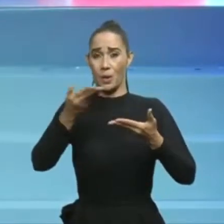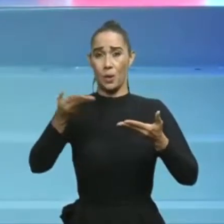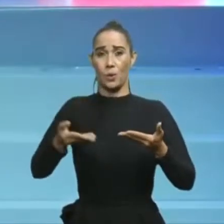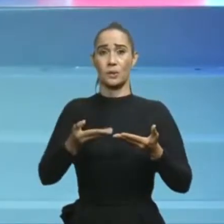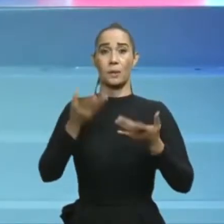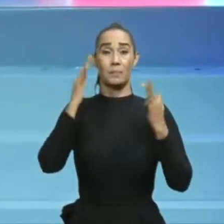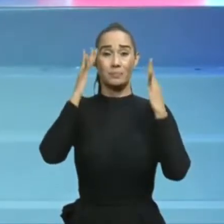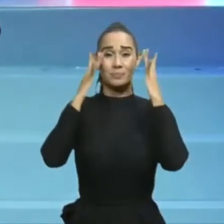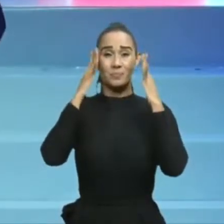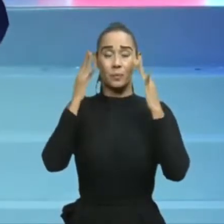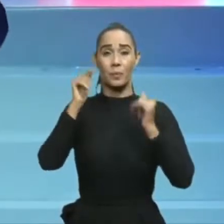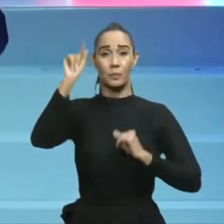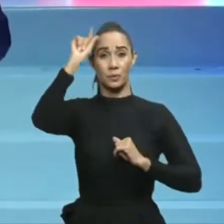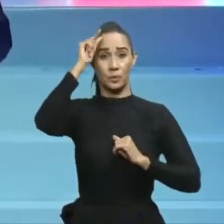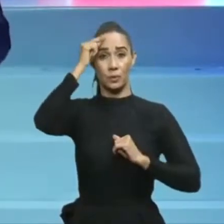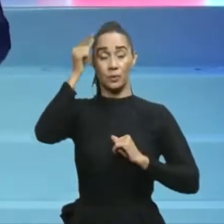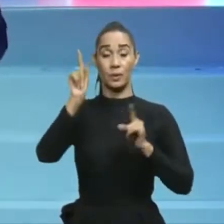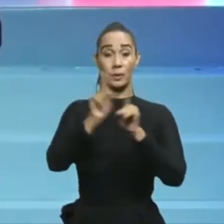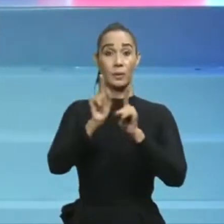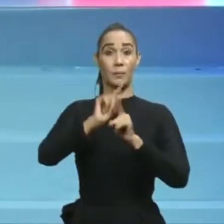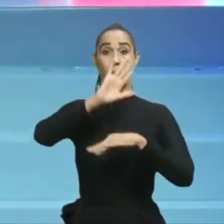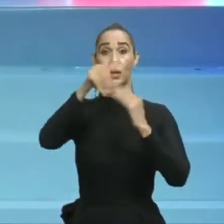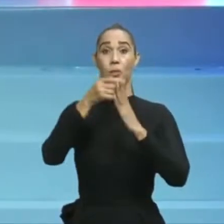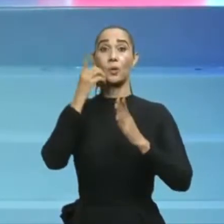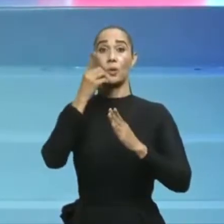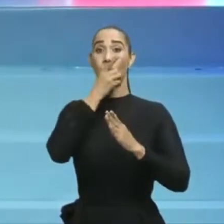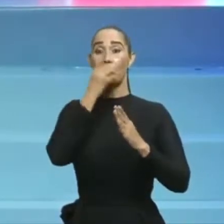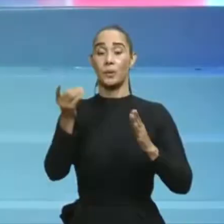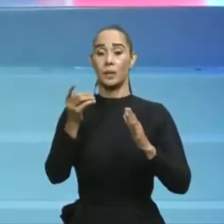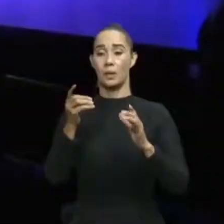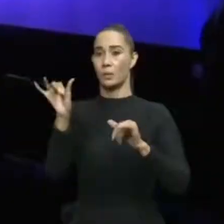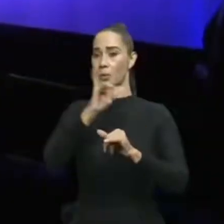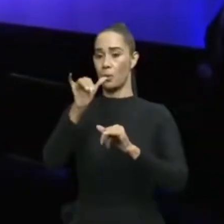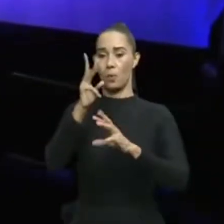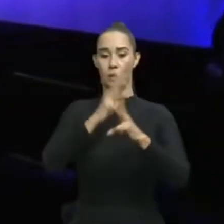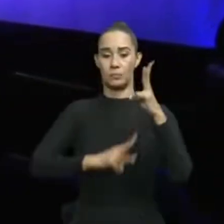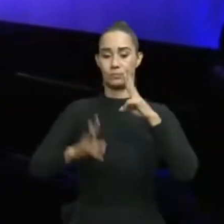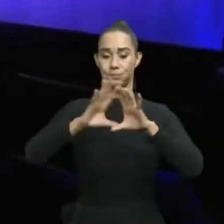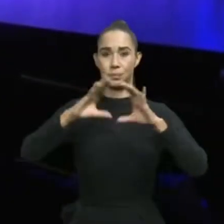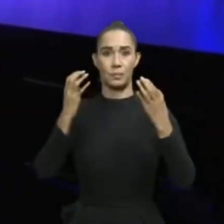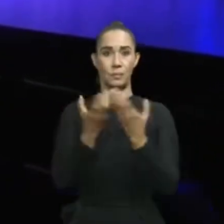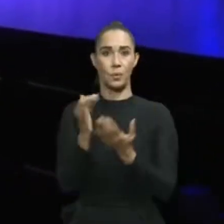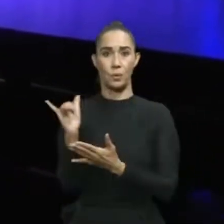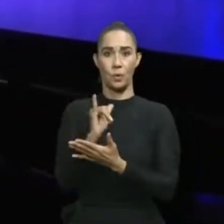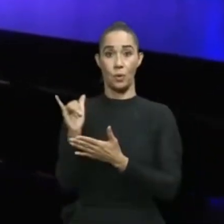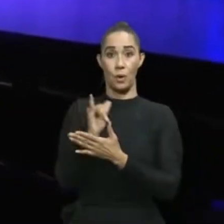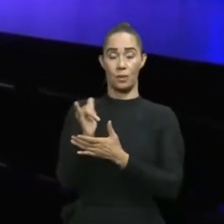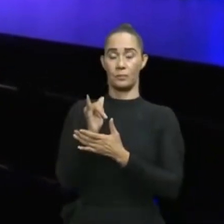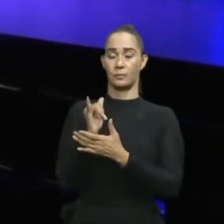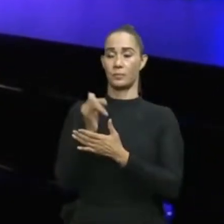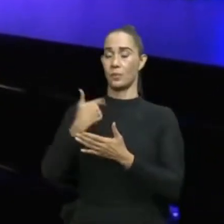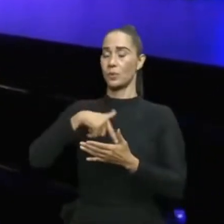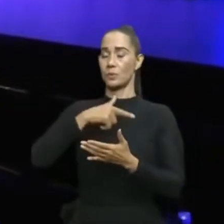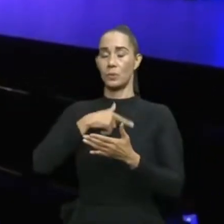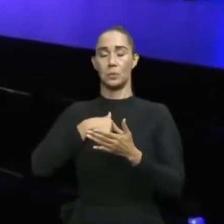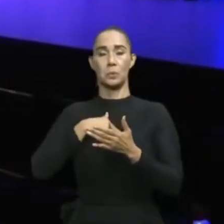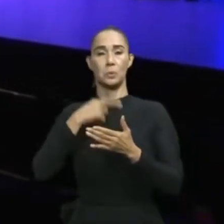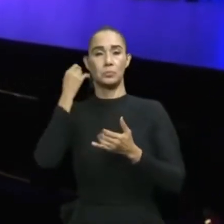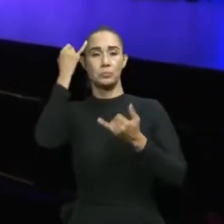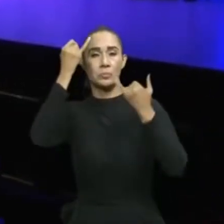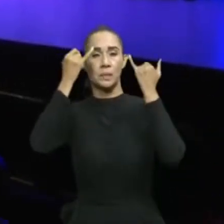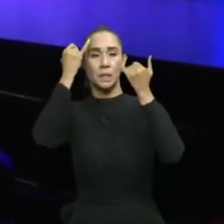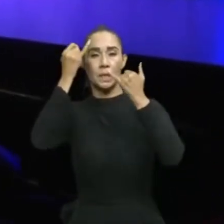son de carácter global y tienen causas ajenas a nuestro país aunque nosotros pongamos en más de acciones para